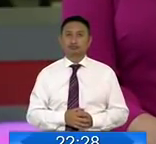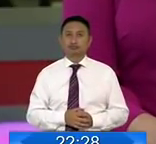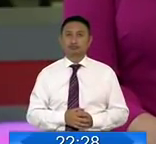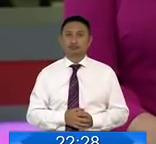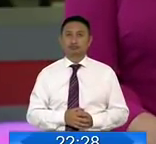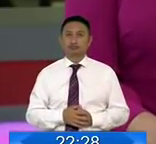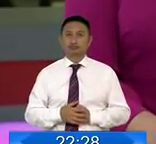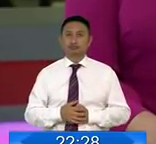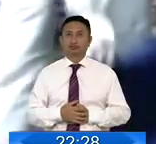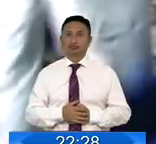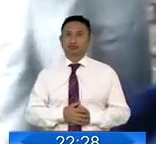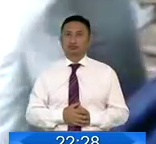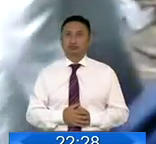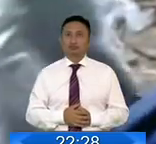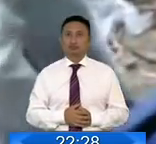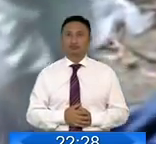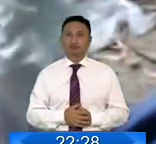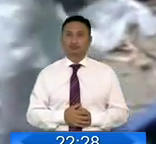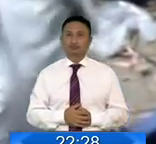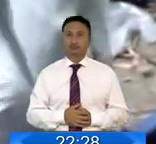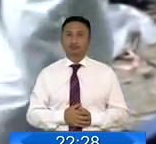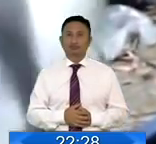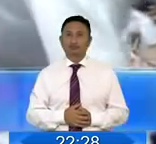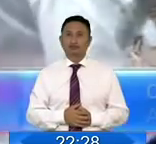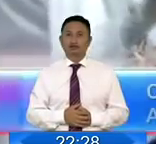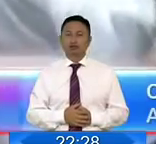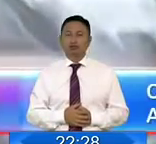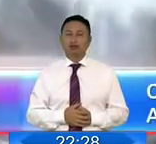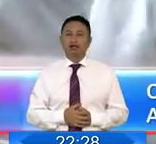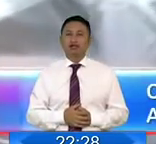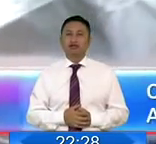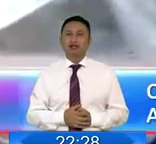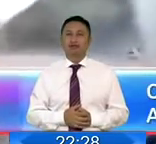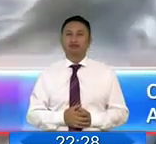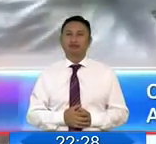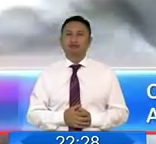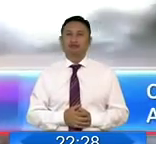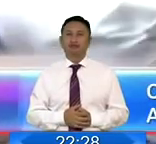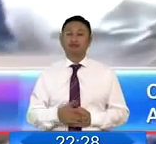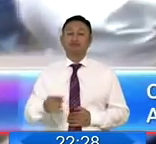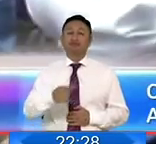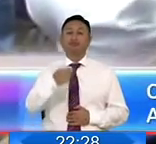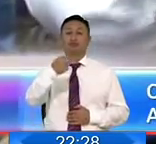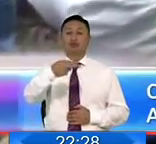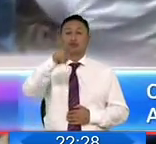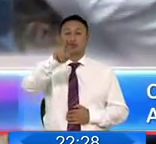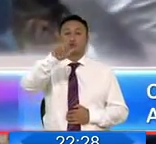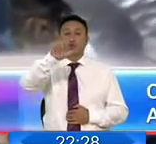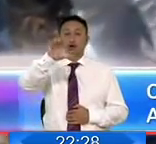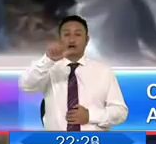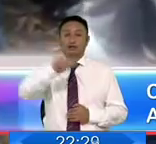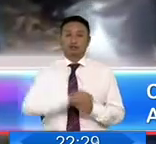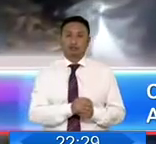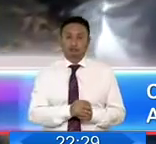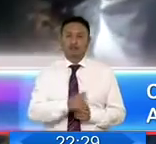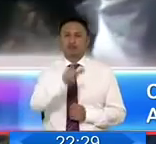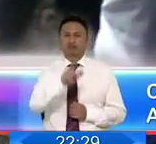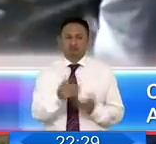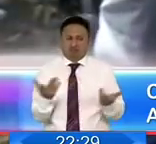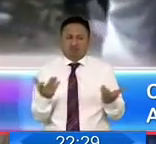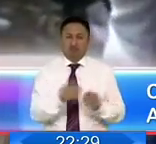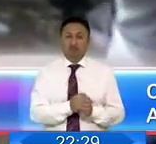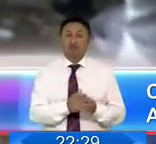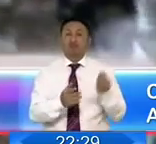muerte. Todo ocurrió en el cantón San Pedro de Huaca, en donde gran cantidad de ciudadanos venezolanos radican. Después de un confuso incidente, un